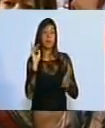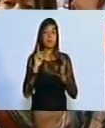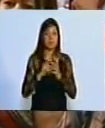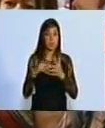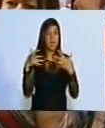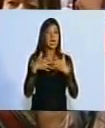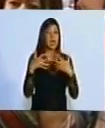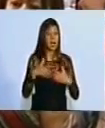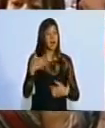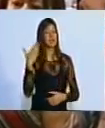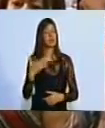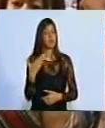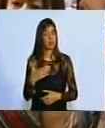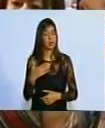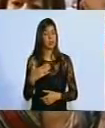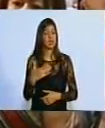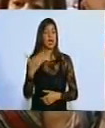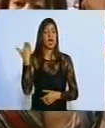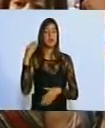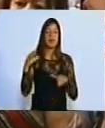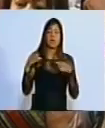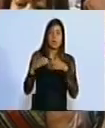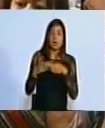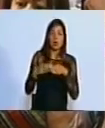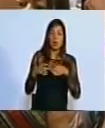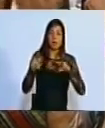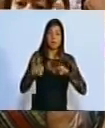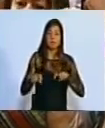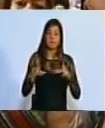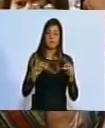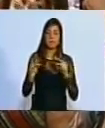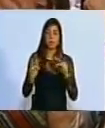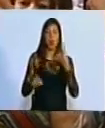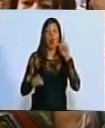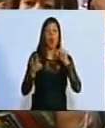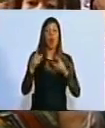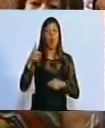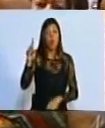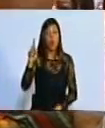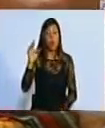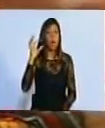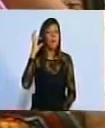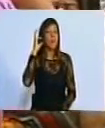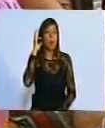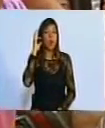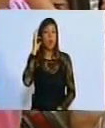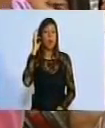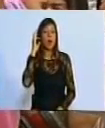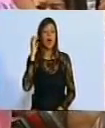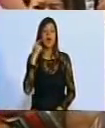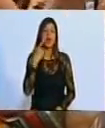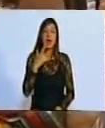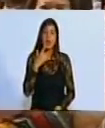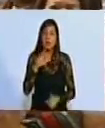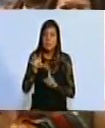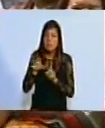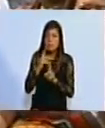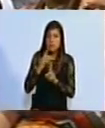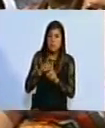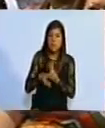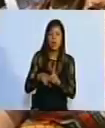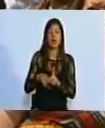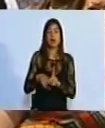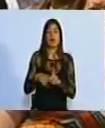fundamental. Hace algunas sesiones destacábamos que hubieron mujeres que detrás de las batallas descubríamos vestidas de